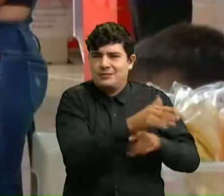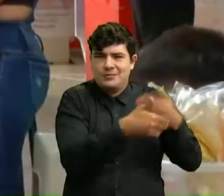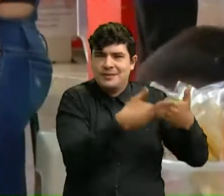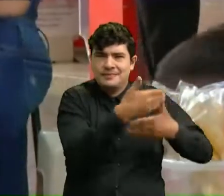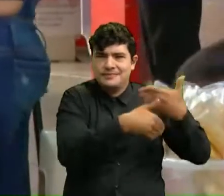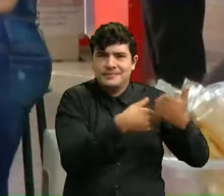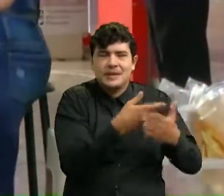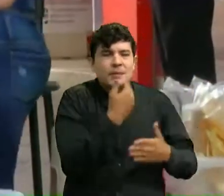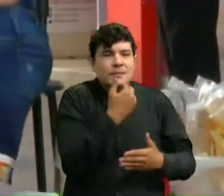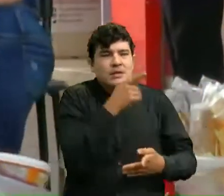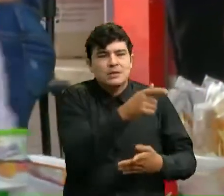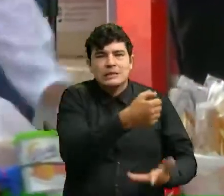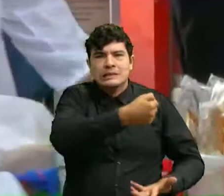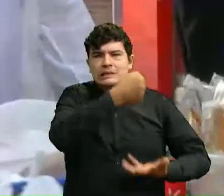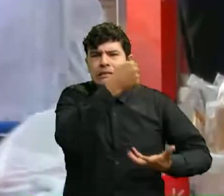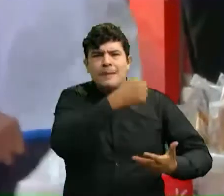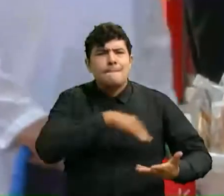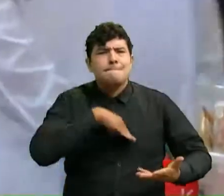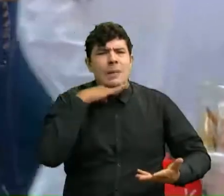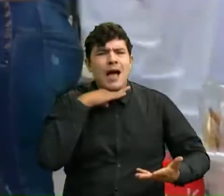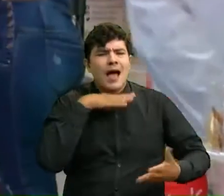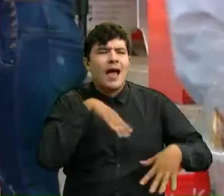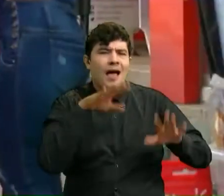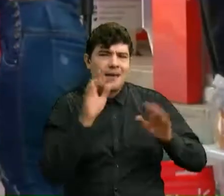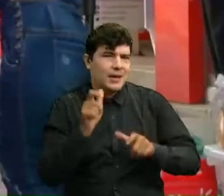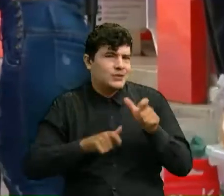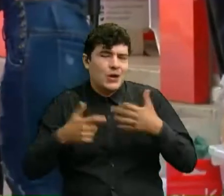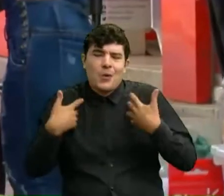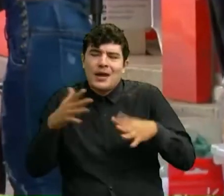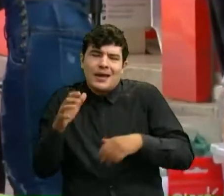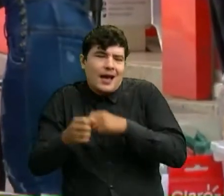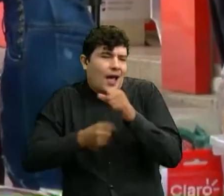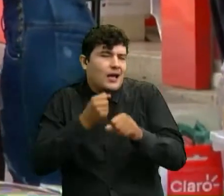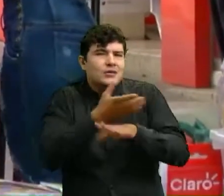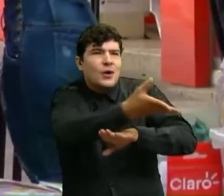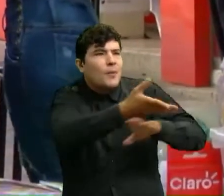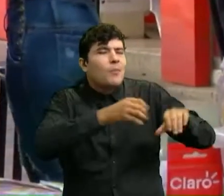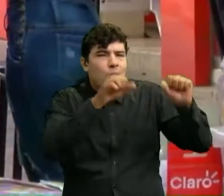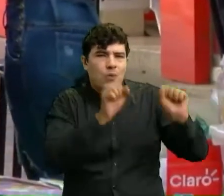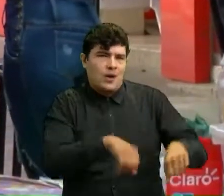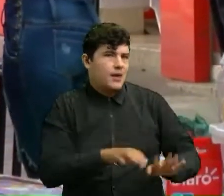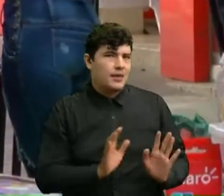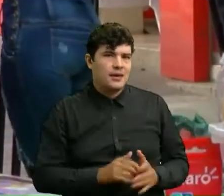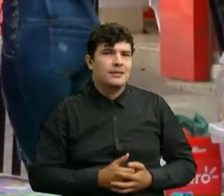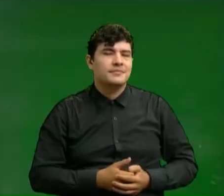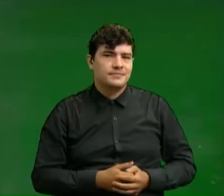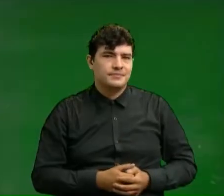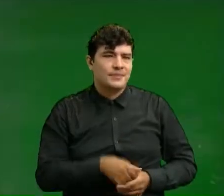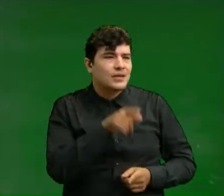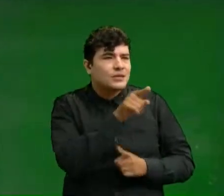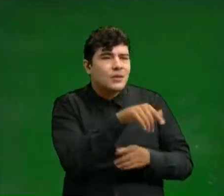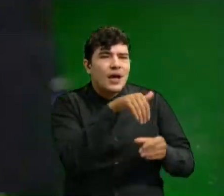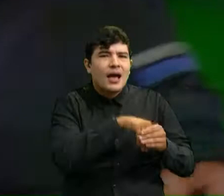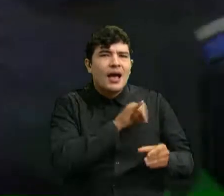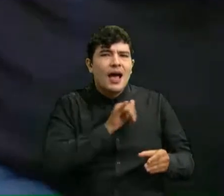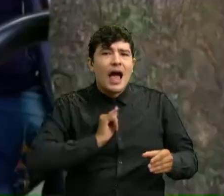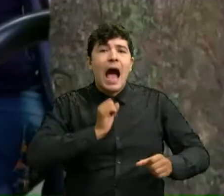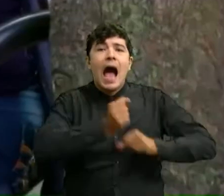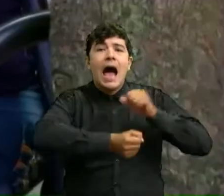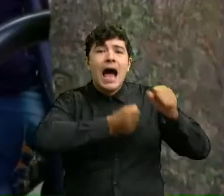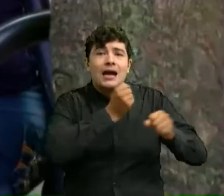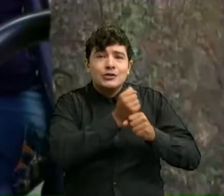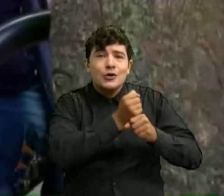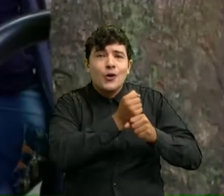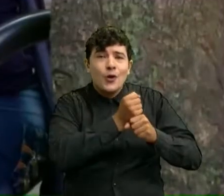que el capital sea suficiente, la persona está relevada de edad, porque en este régimen no hay edad. Por